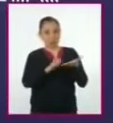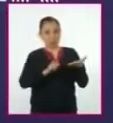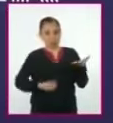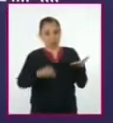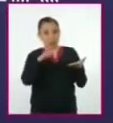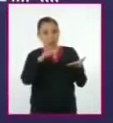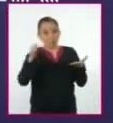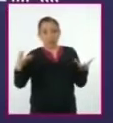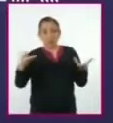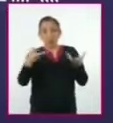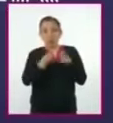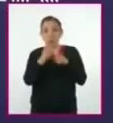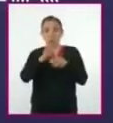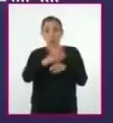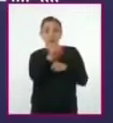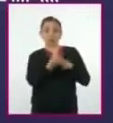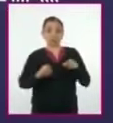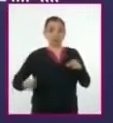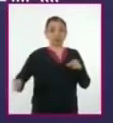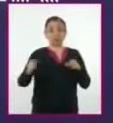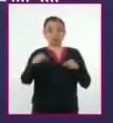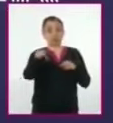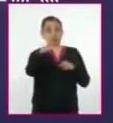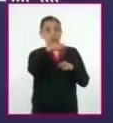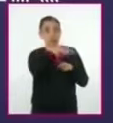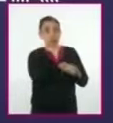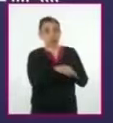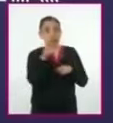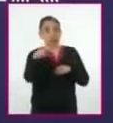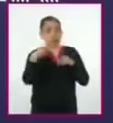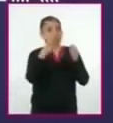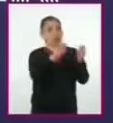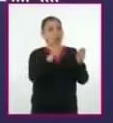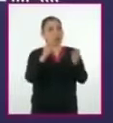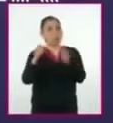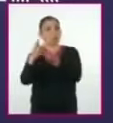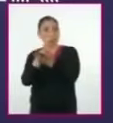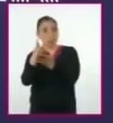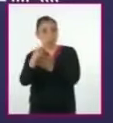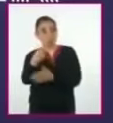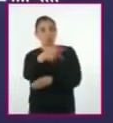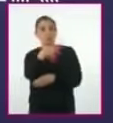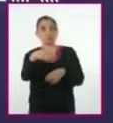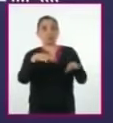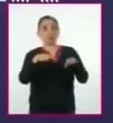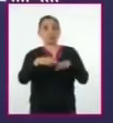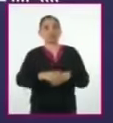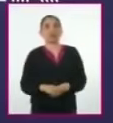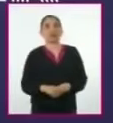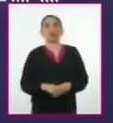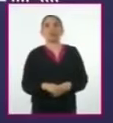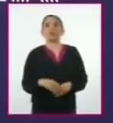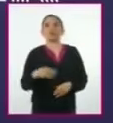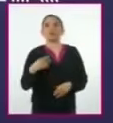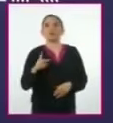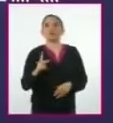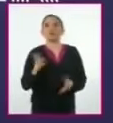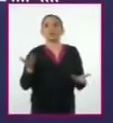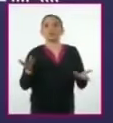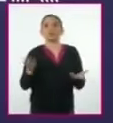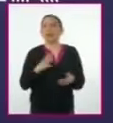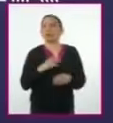de los más destacados que incluso han recibido premios por ello. Pero